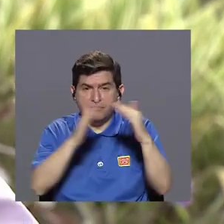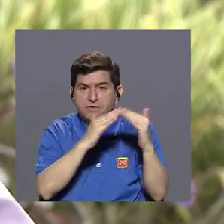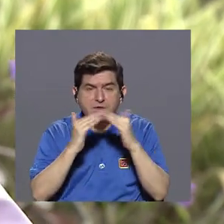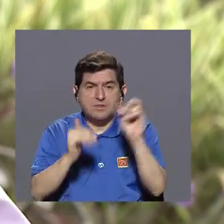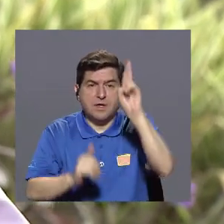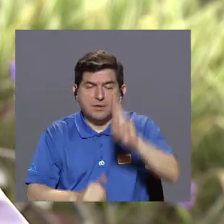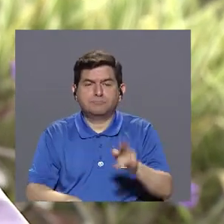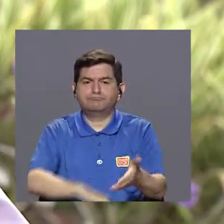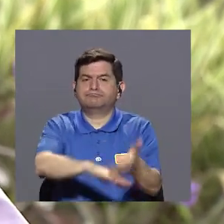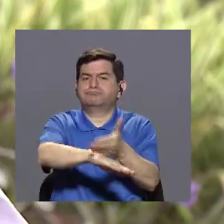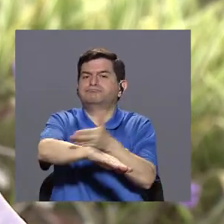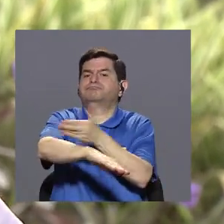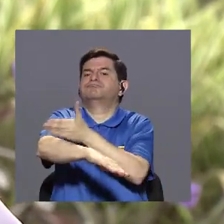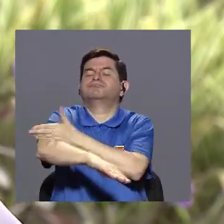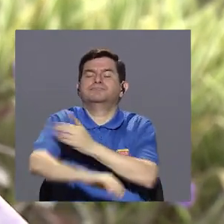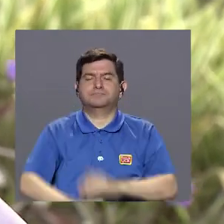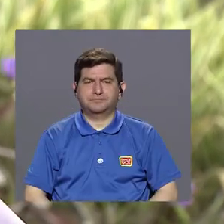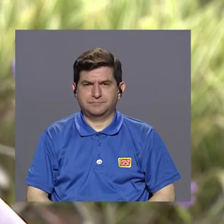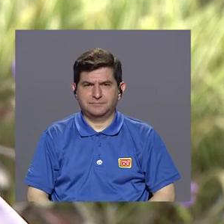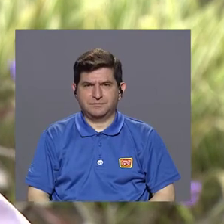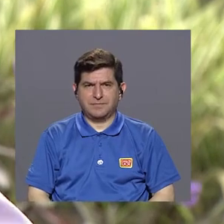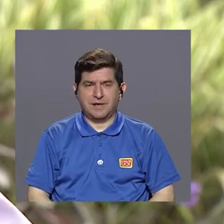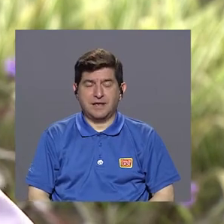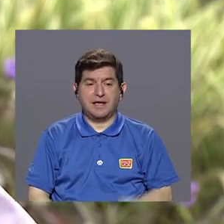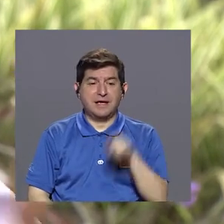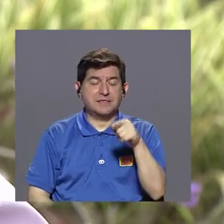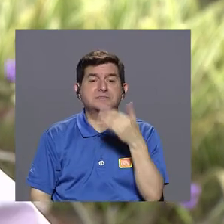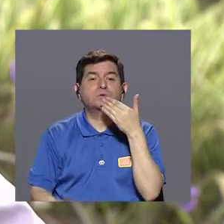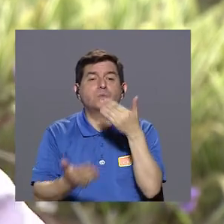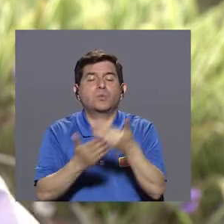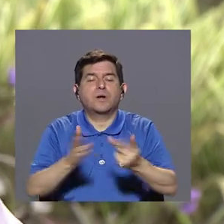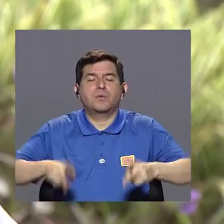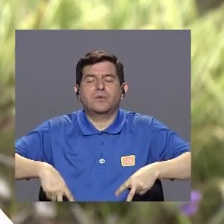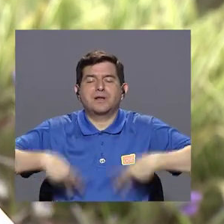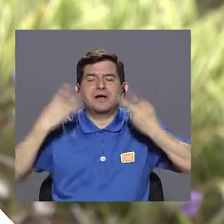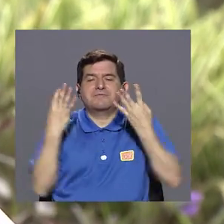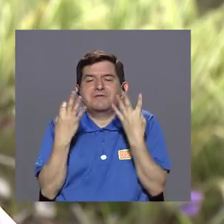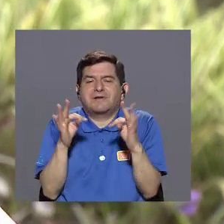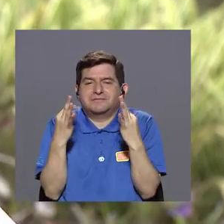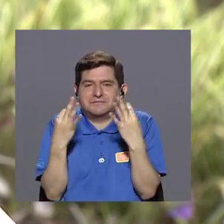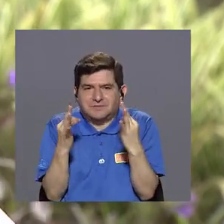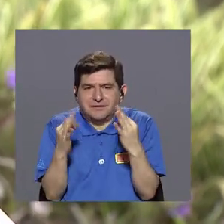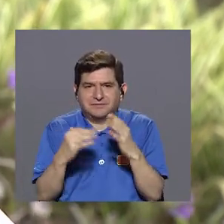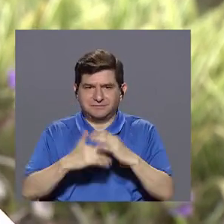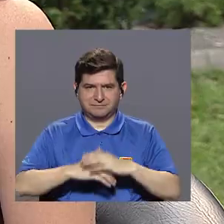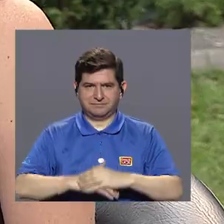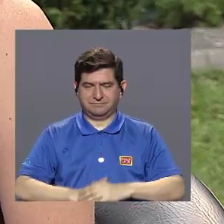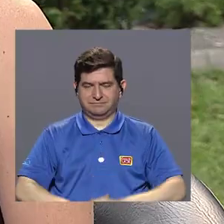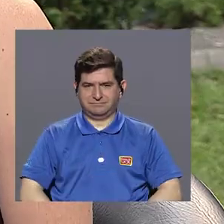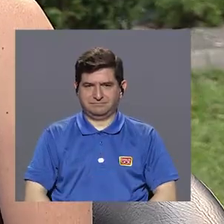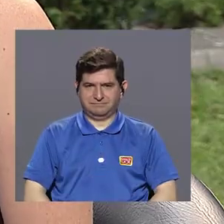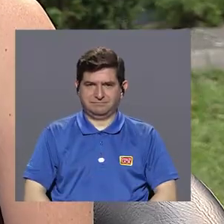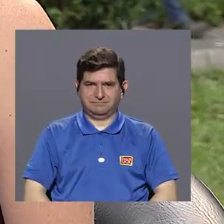la población costarricense. Uh-huh, uh-huh. En otras palabras, buscar ese buen vivir. Uh-huh.